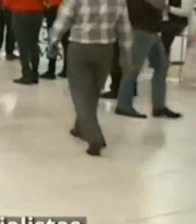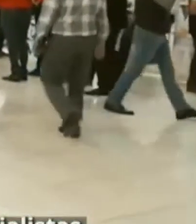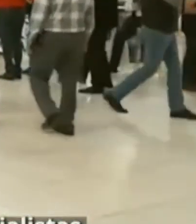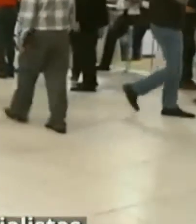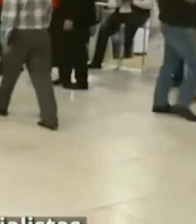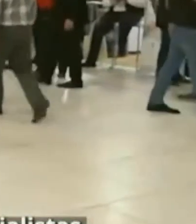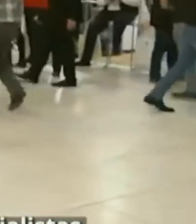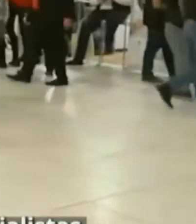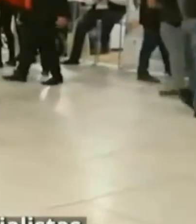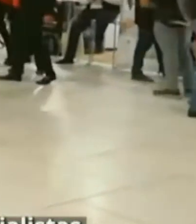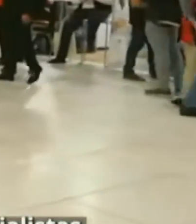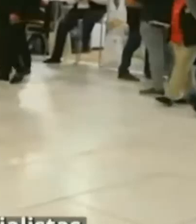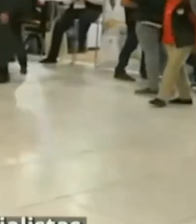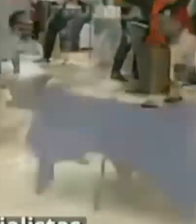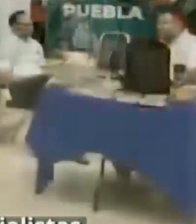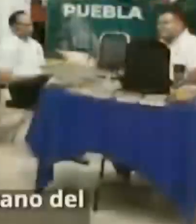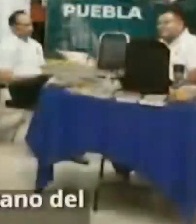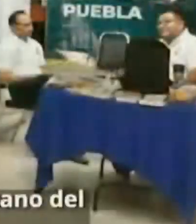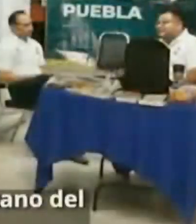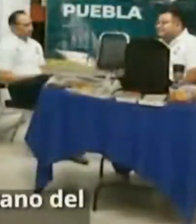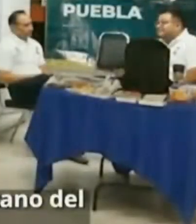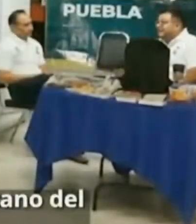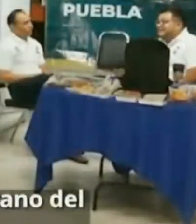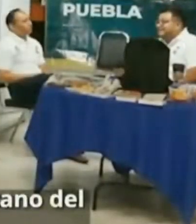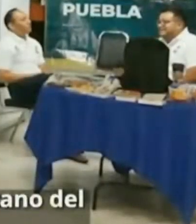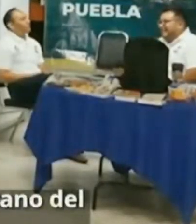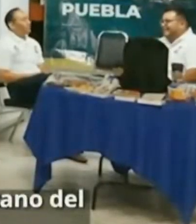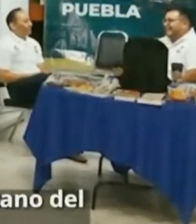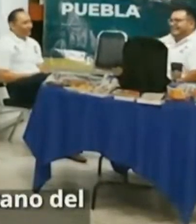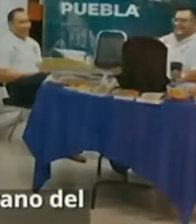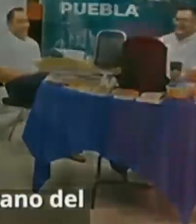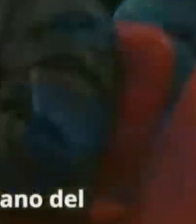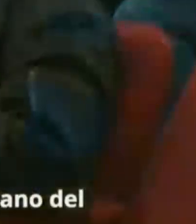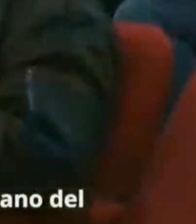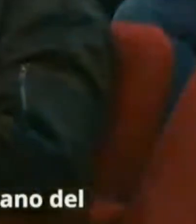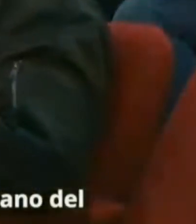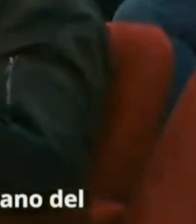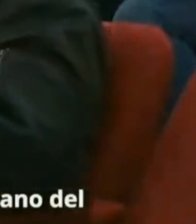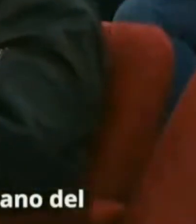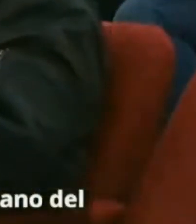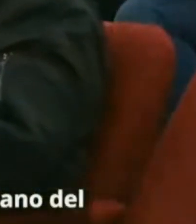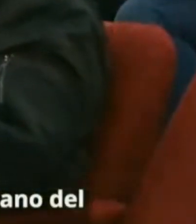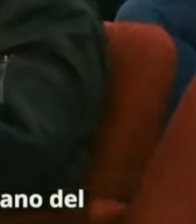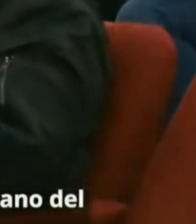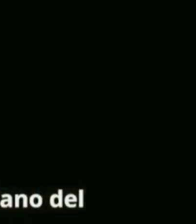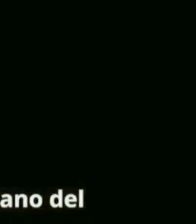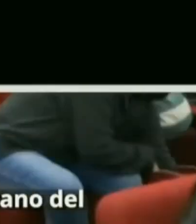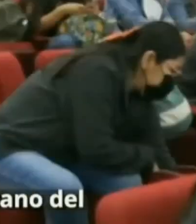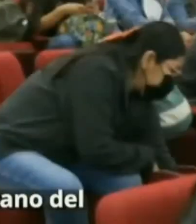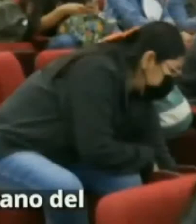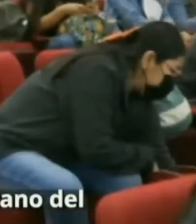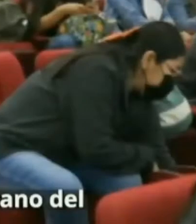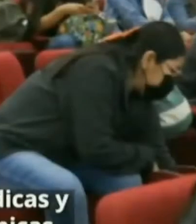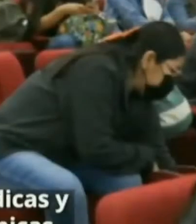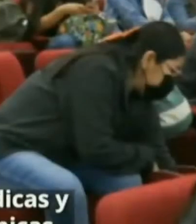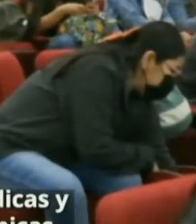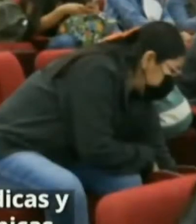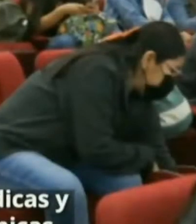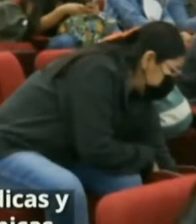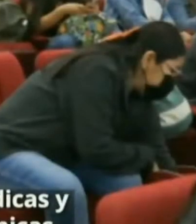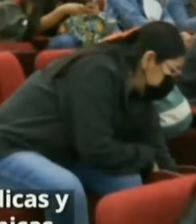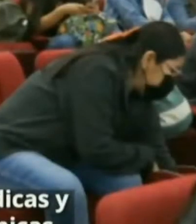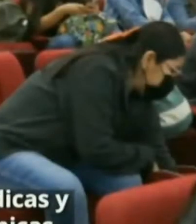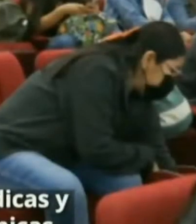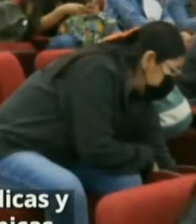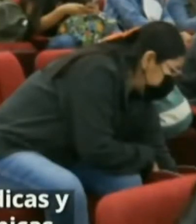La jornada del reclutamiento de médicos especialistas se ha vuelto una tradición en el Instituto Mexicano del Seguro Social, consolidándose como